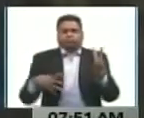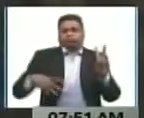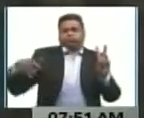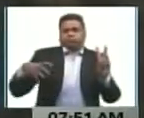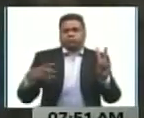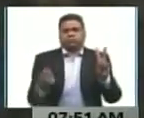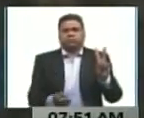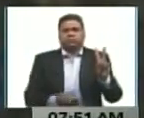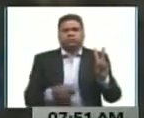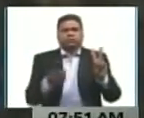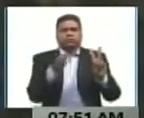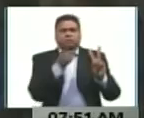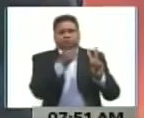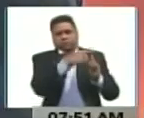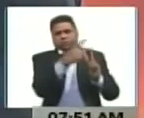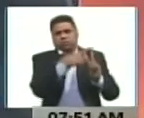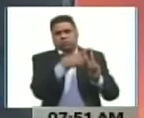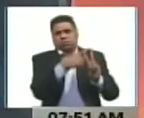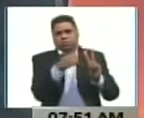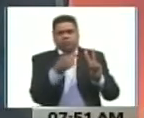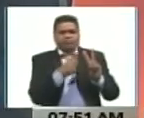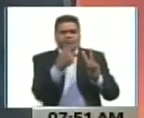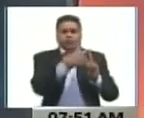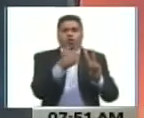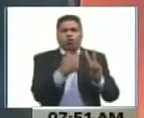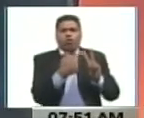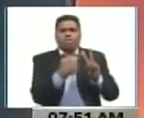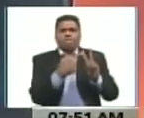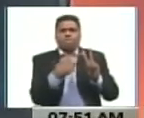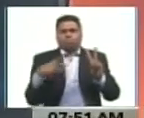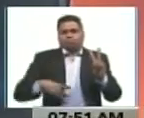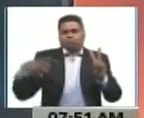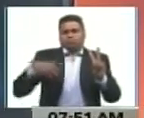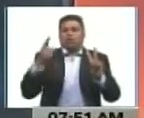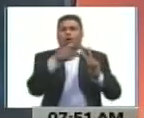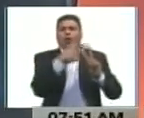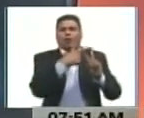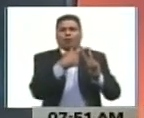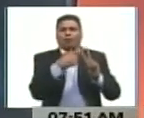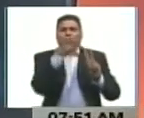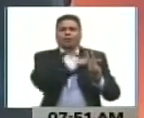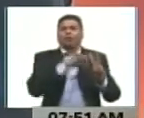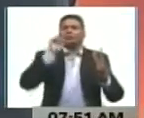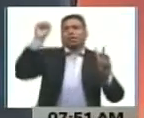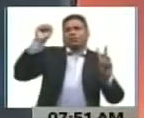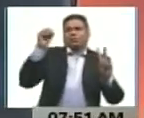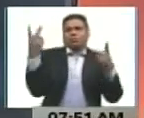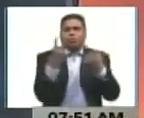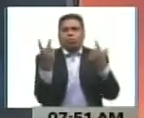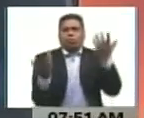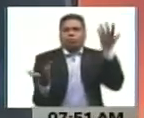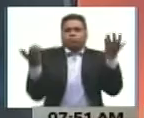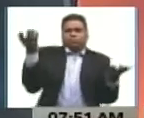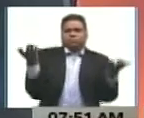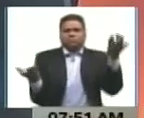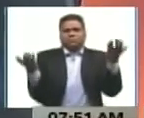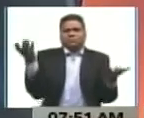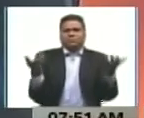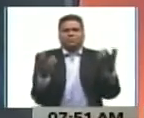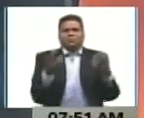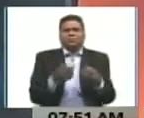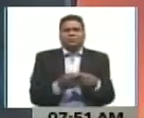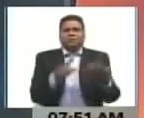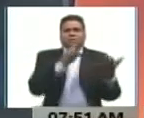subdesarrollado, frente al socialismo independentista y con ímpetus de desarrollar las fuerzas productivas y creativas del